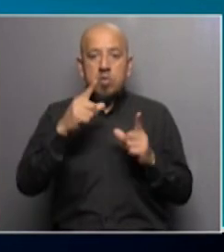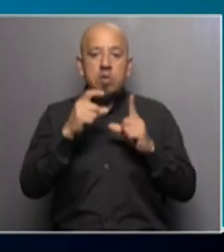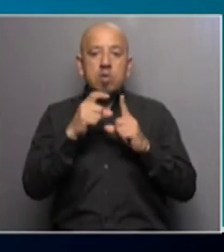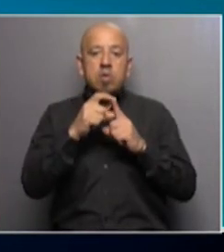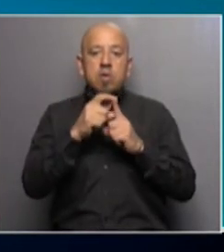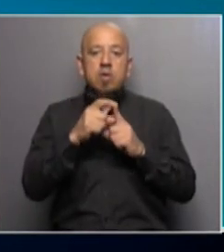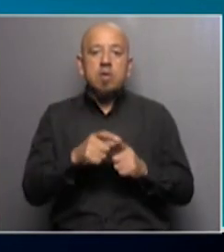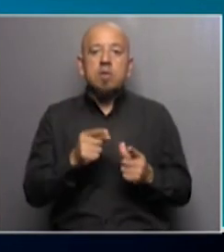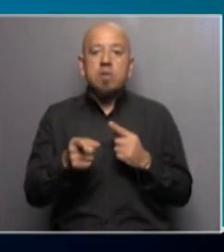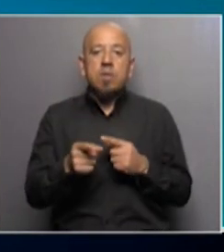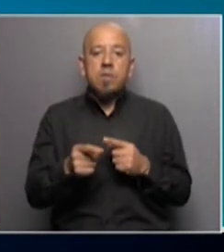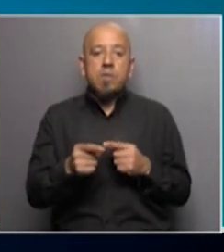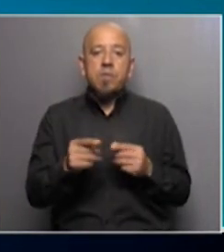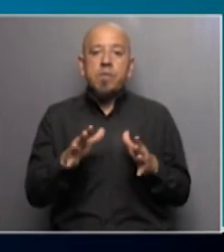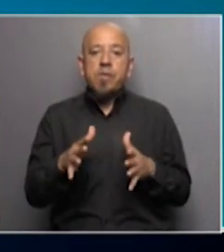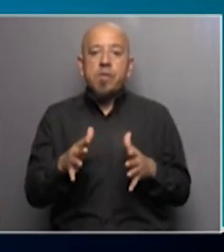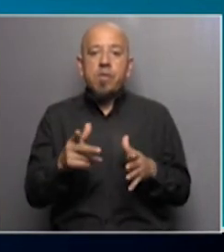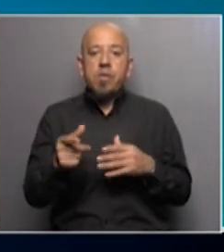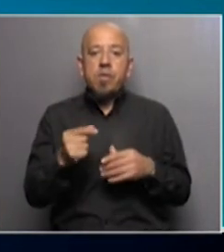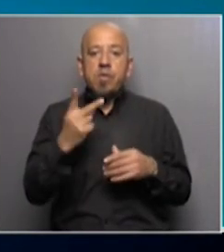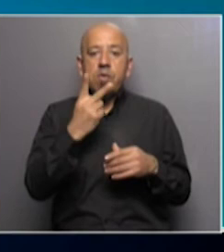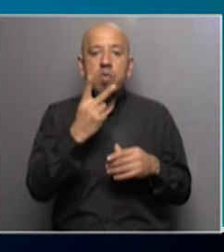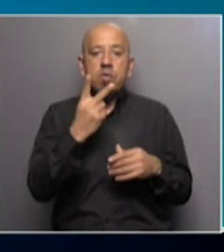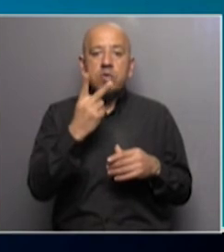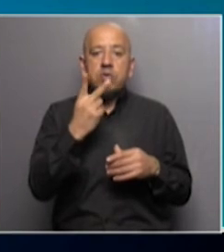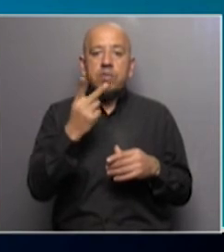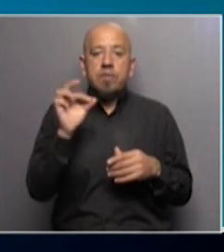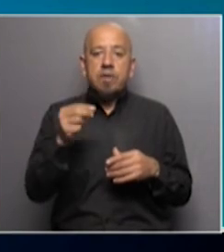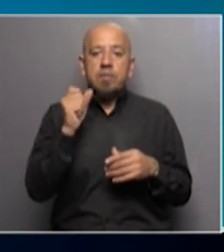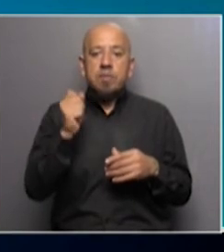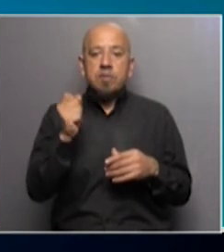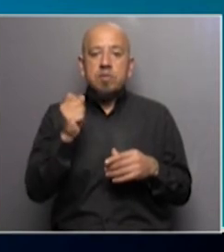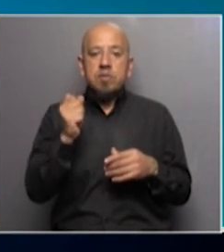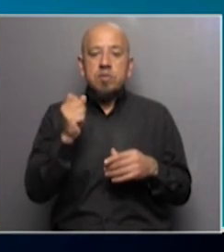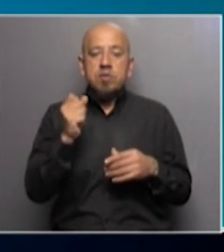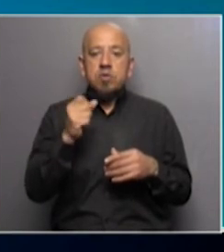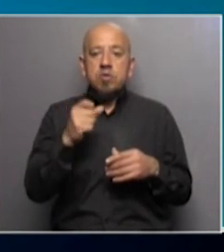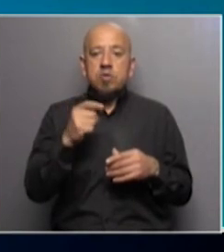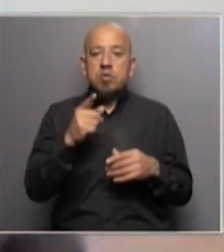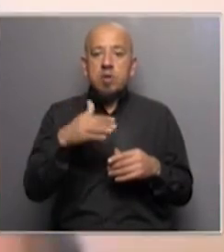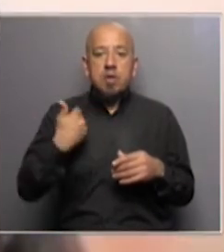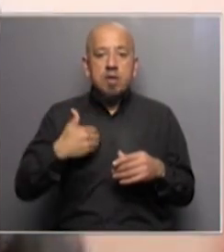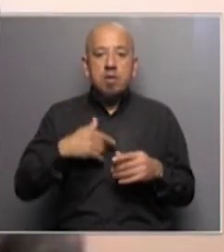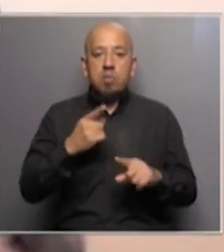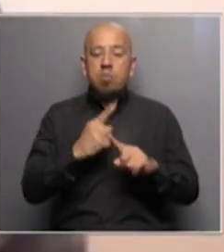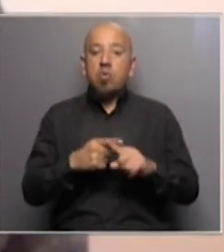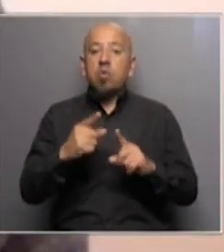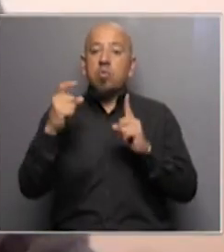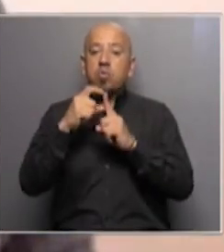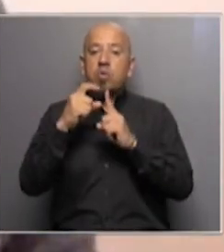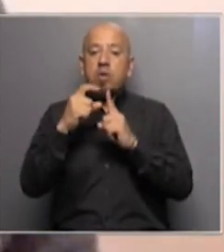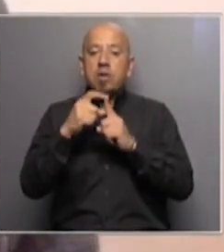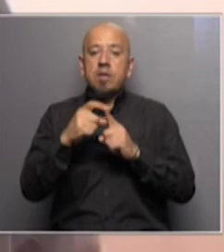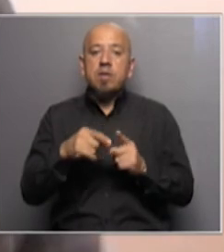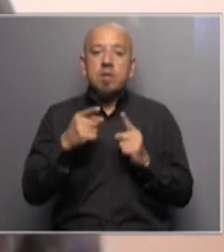y lo que te da es que más o menos tenés que dar como 220 pesos argentinos por dólar para los turistas. Entonces, eso va a generar una presión importante, que es lo que